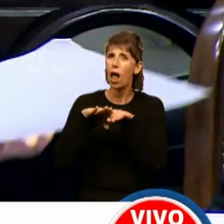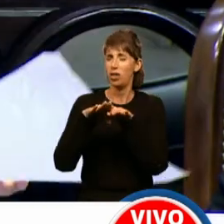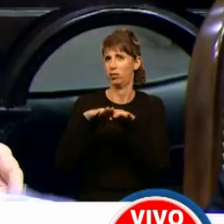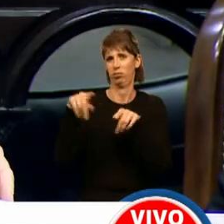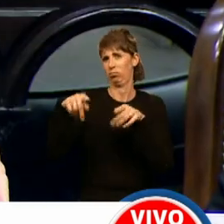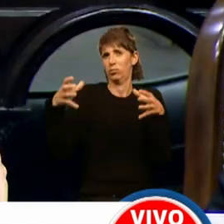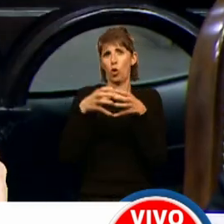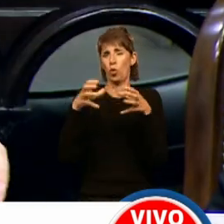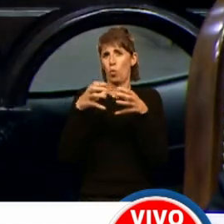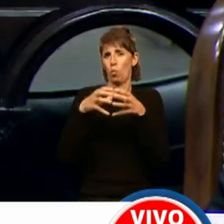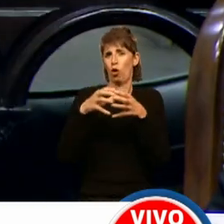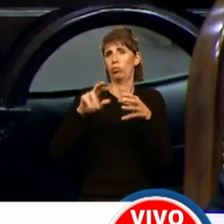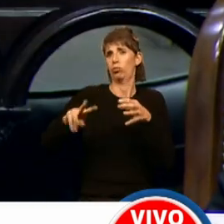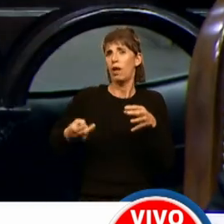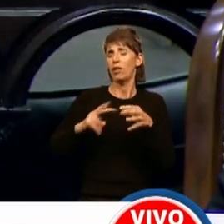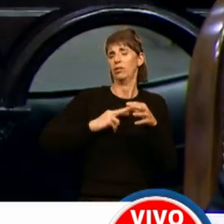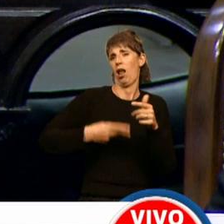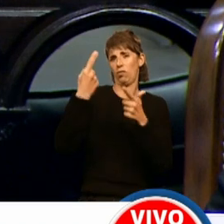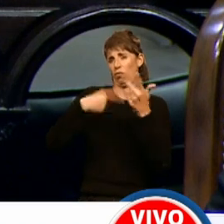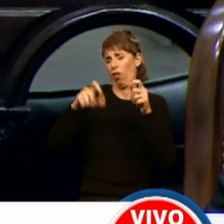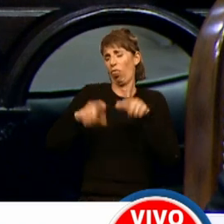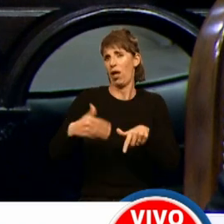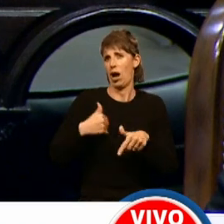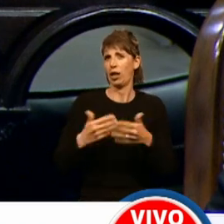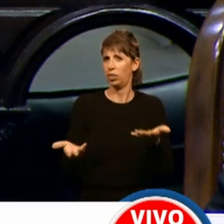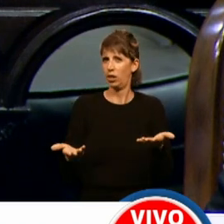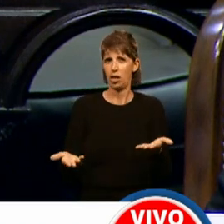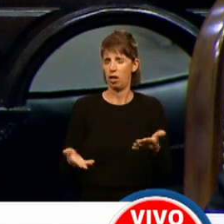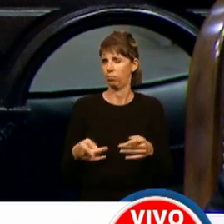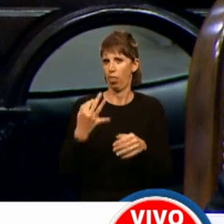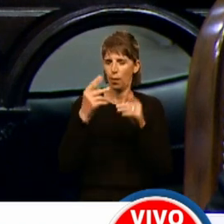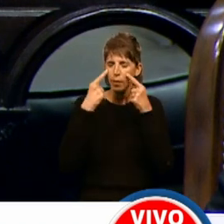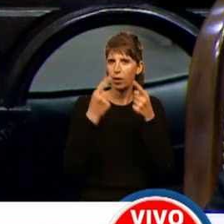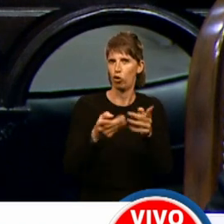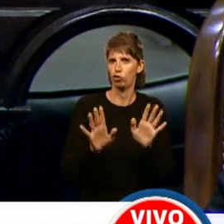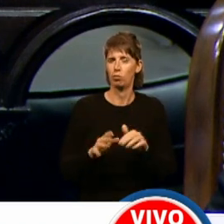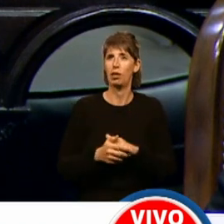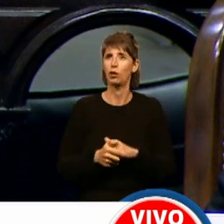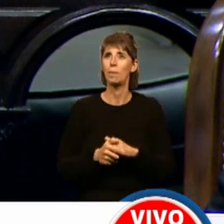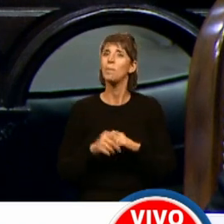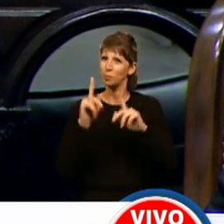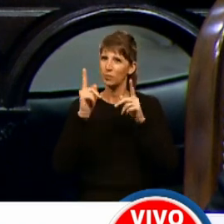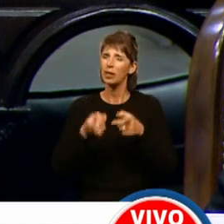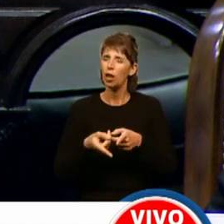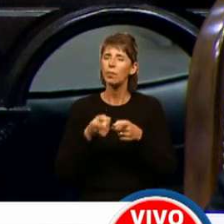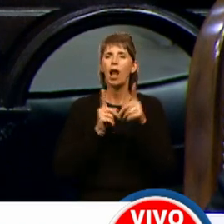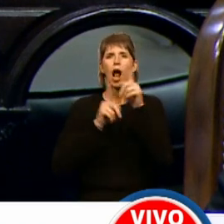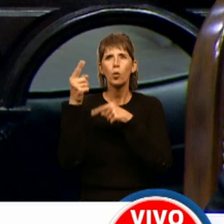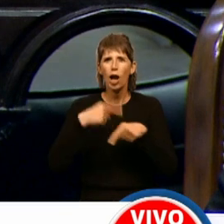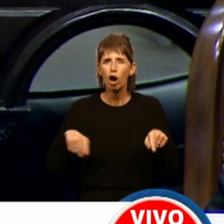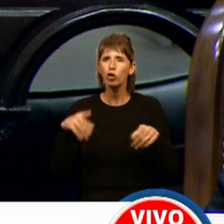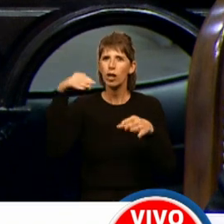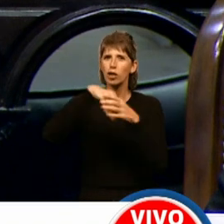travesti trans en argentina por último para ir cerrando porque algunas cosas también se dijeron en comisión miren